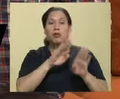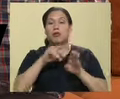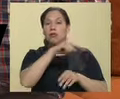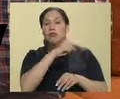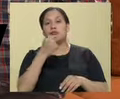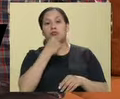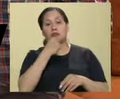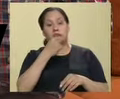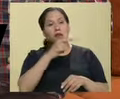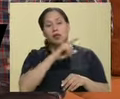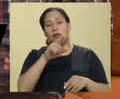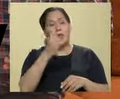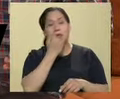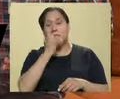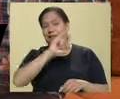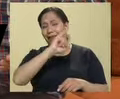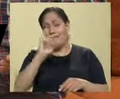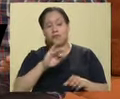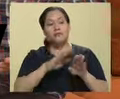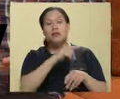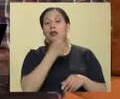francamente imperdonable. Ahora,